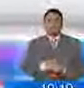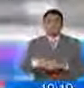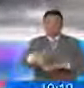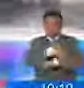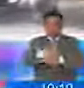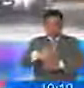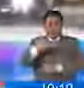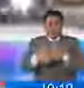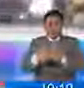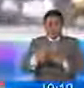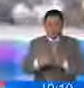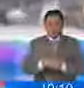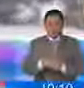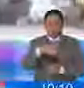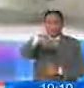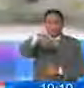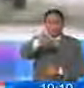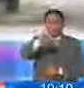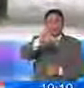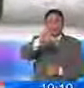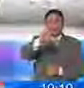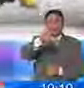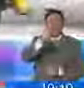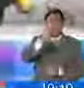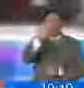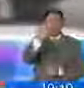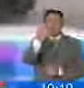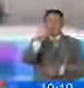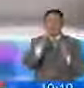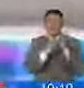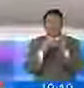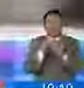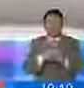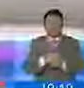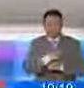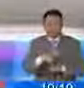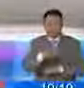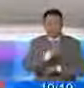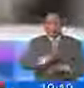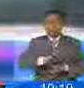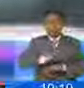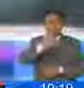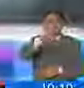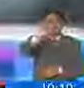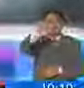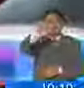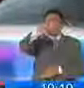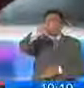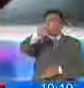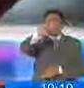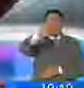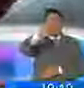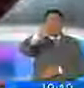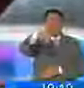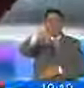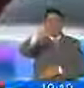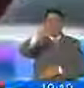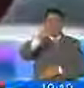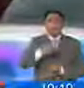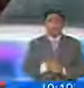fueron Vicente Macías, 15 de abril y Ciudadela Los Tamarindos. Y ahí casi llovió como hora y media, pero igual estamos